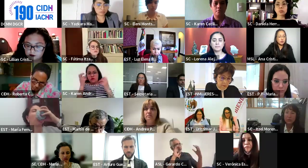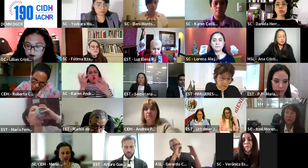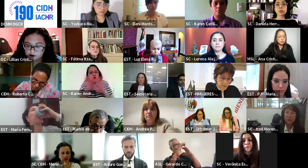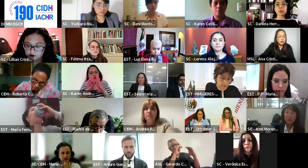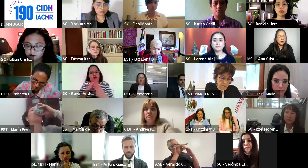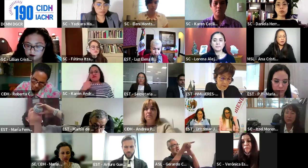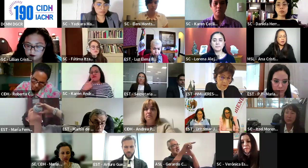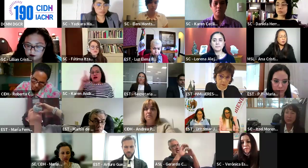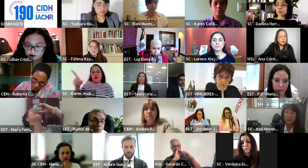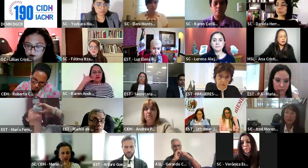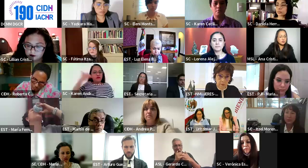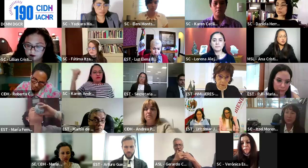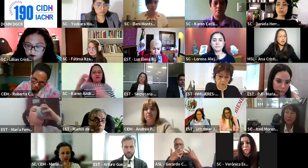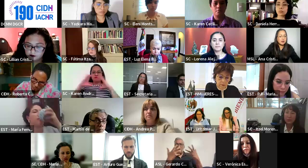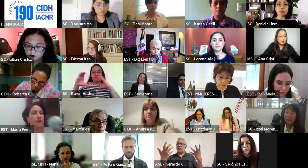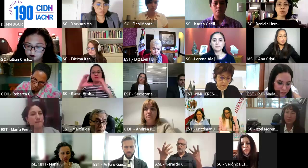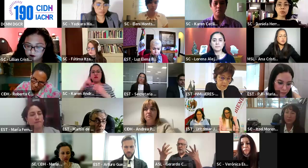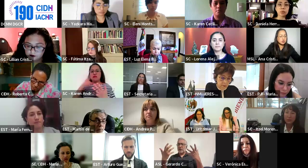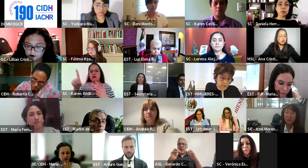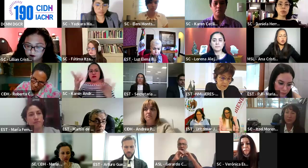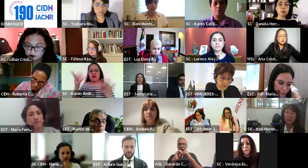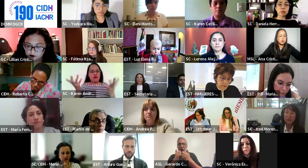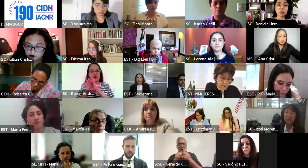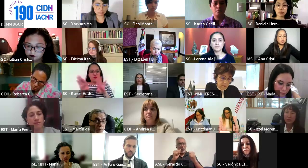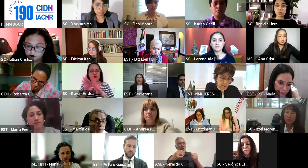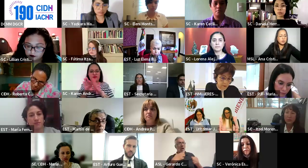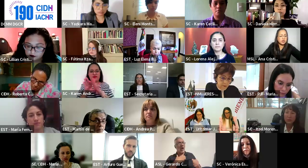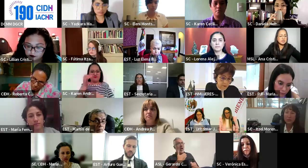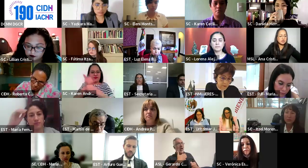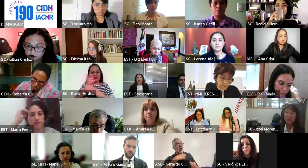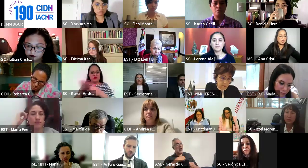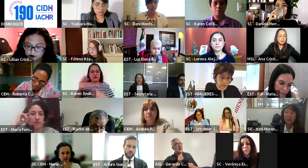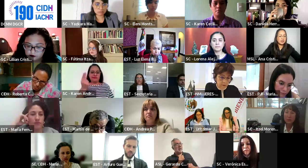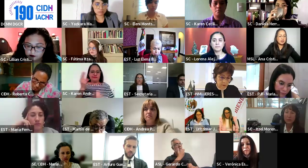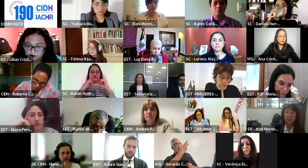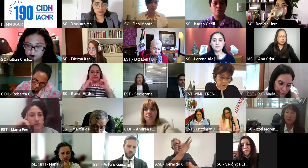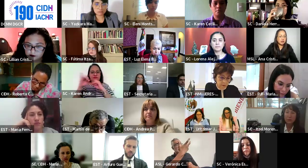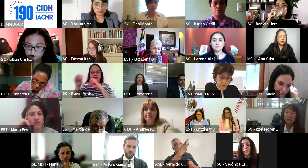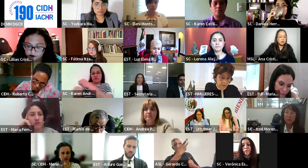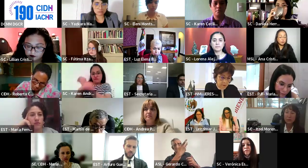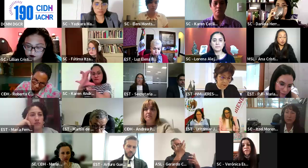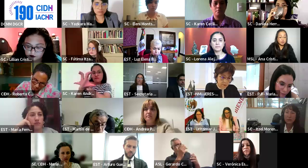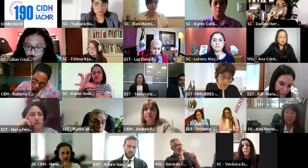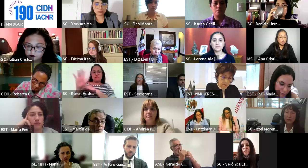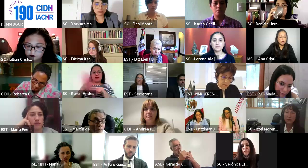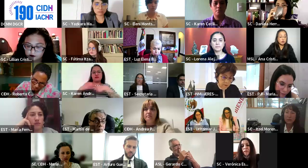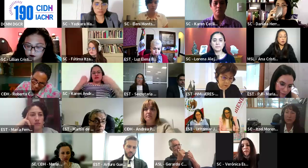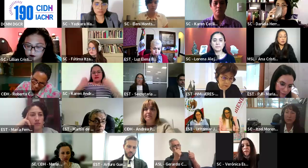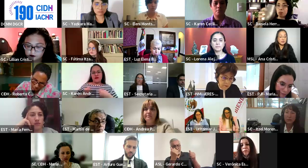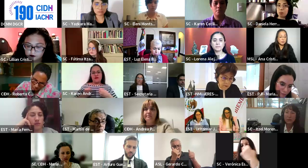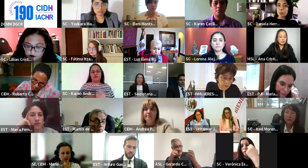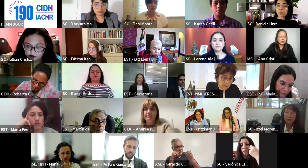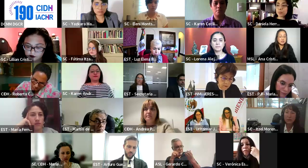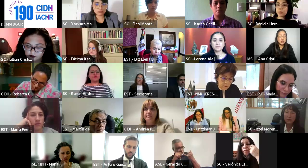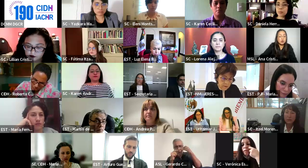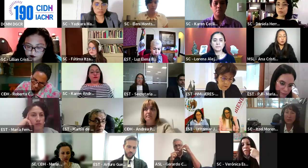ejemplo, ¿cómo pones una denuncia si todo es por medio de comunicación en llamada telefónica? No hay información y no